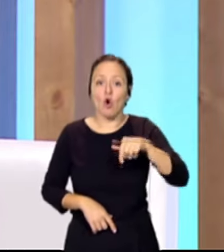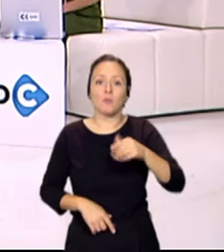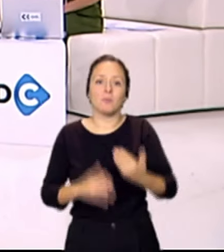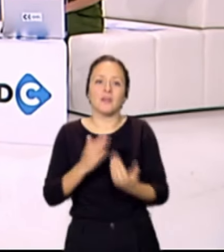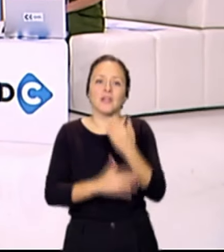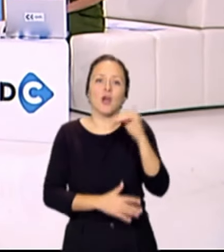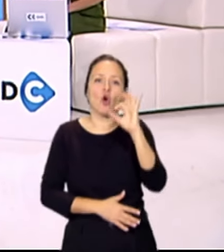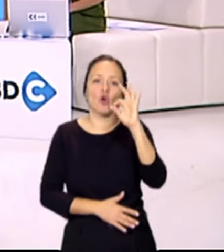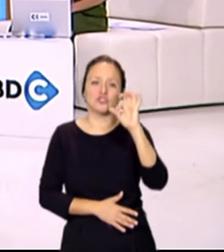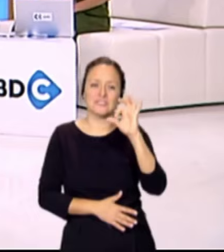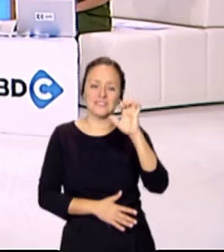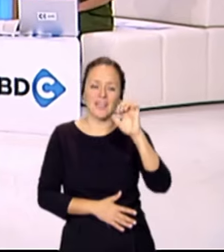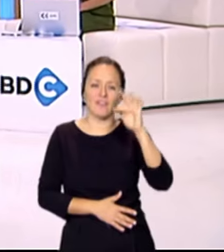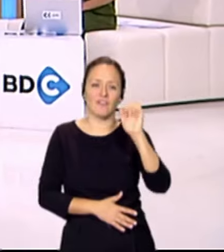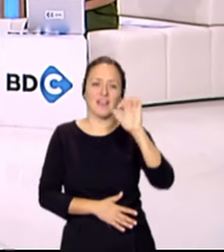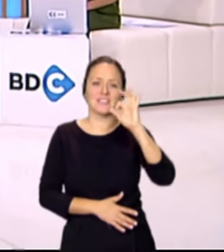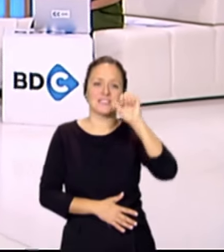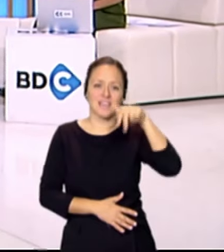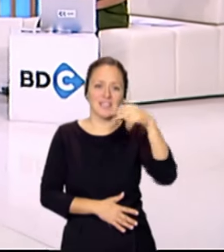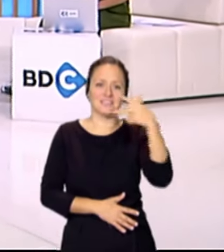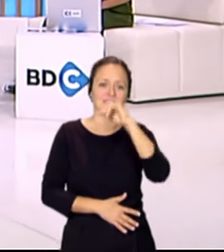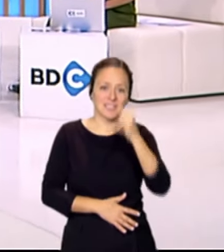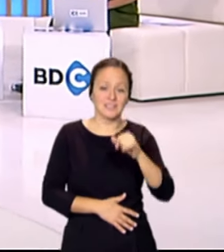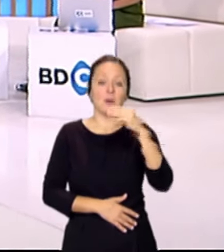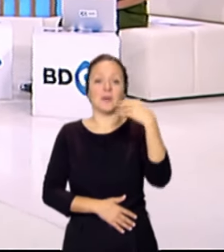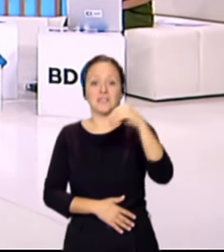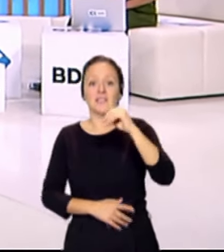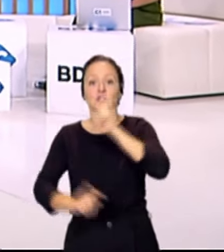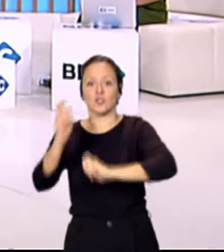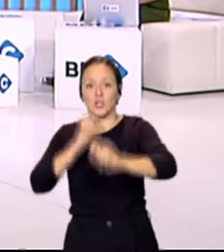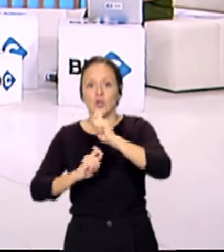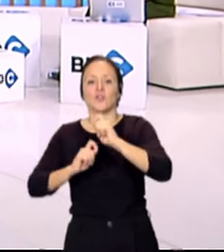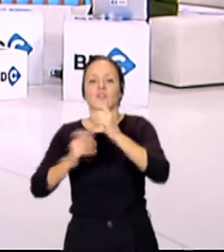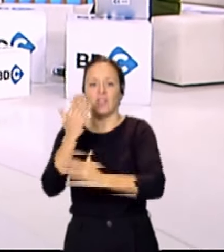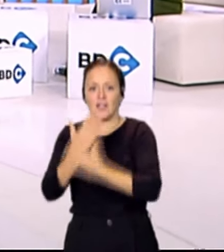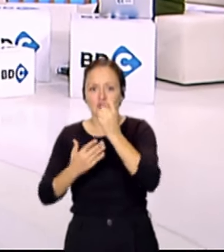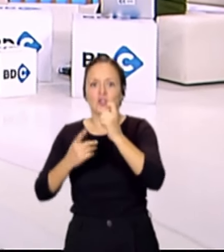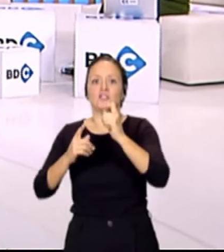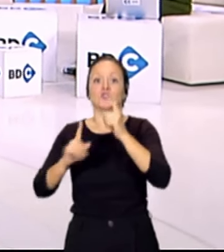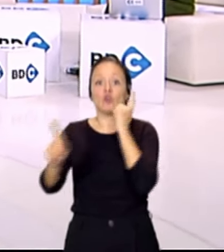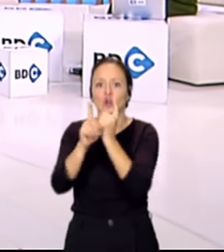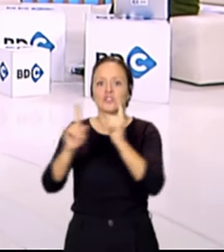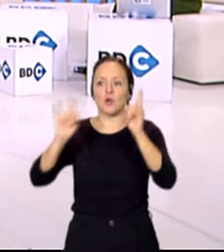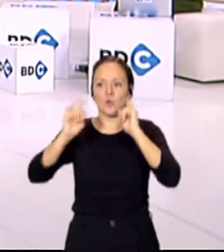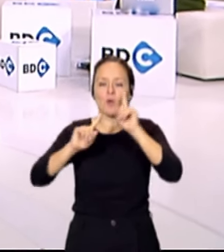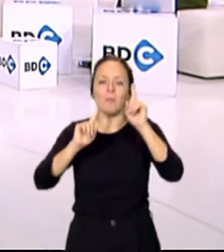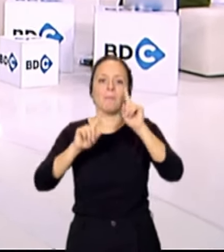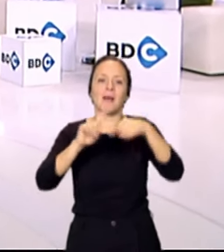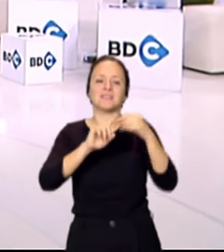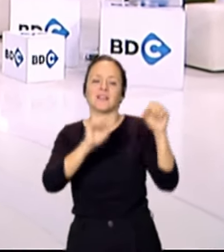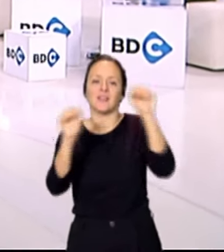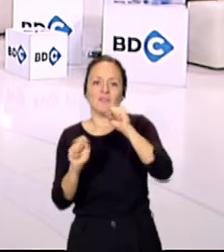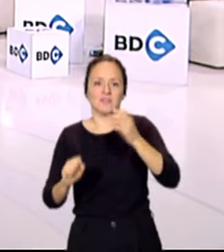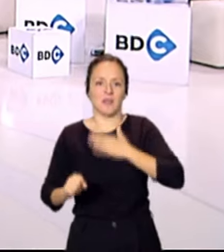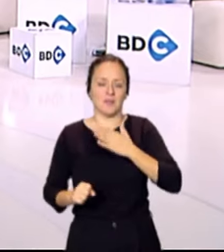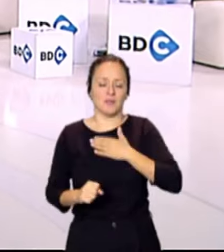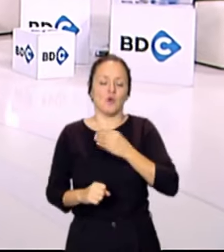presidenta de la Federación de asociaciones en contra del ruido y en defensa del patrimonio señora Sánchez qué tal Muy buenos